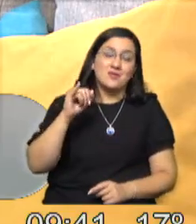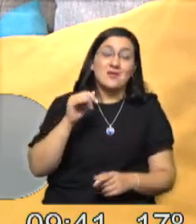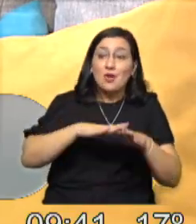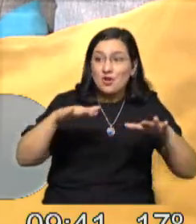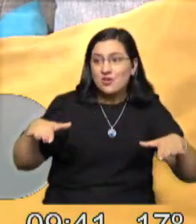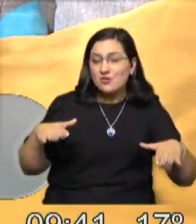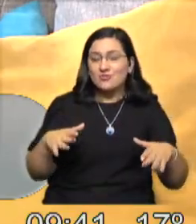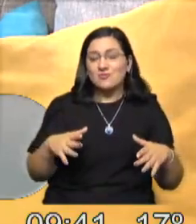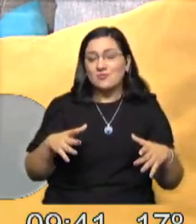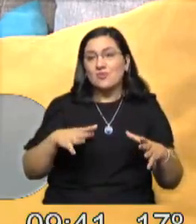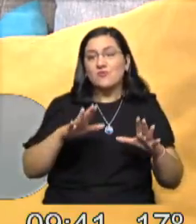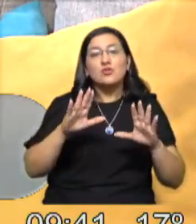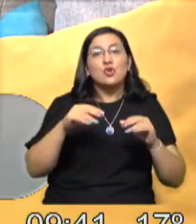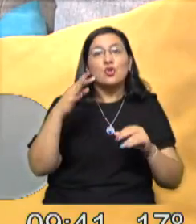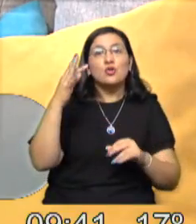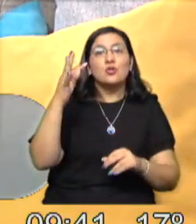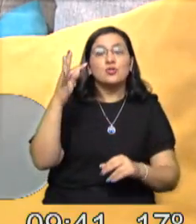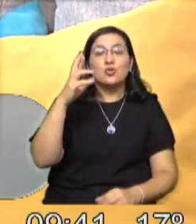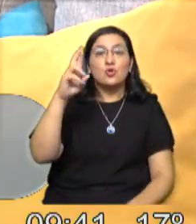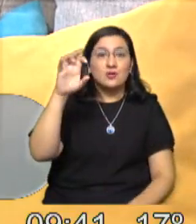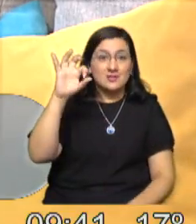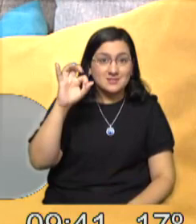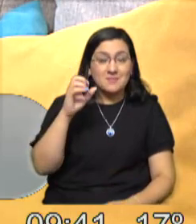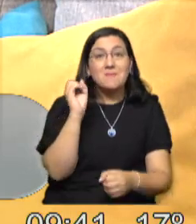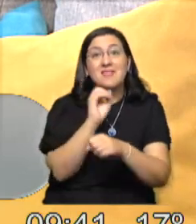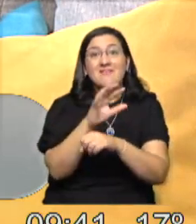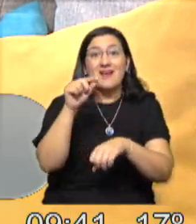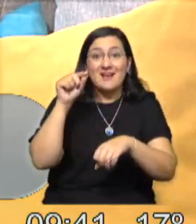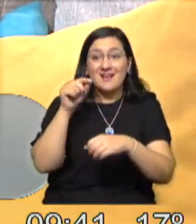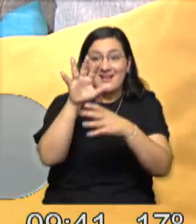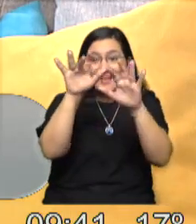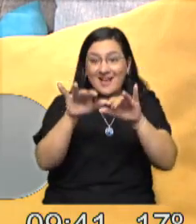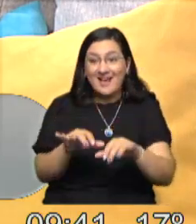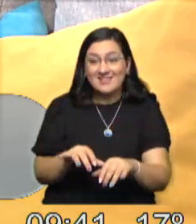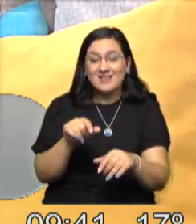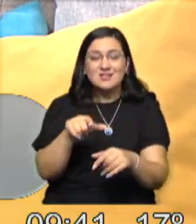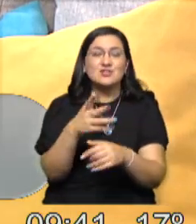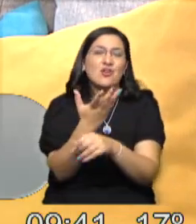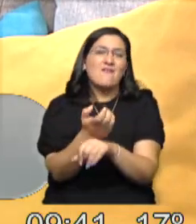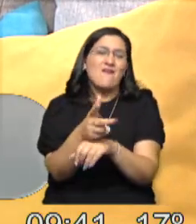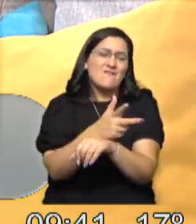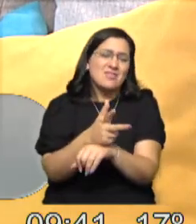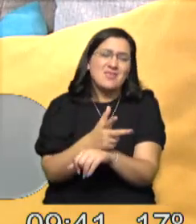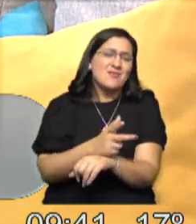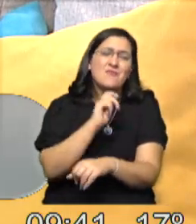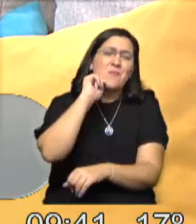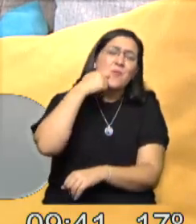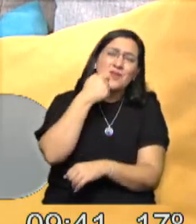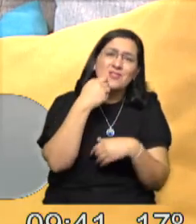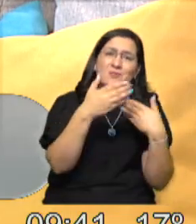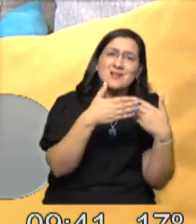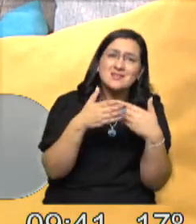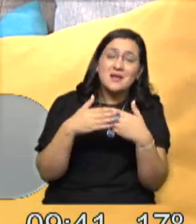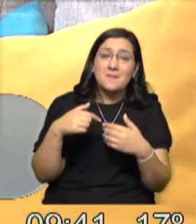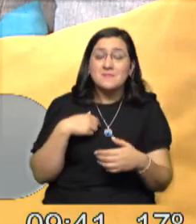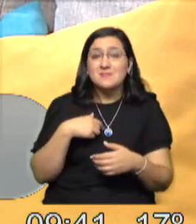cuando obviamente fue todo lo de Torres, me mandaban cartas y todo para el Canario, para Torres. Yo se las llevaba, ellos le grababan videos. O sea, fue acercar también, mis